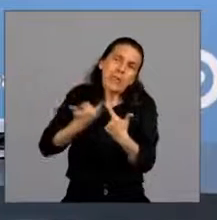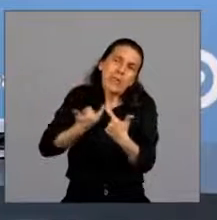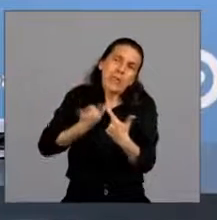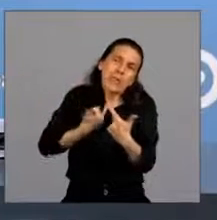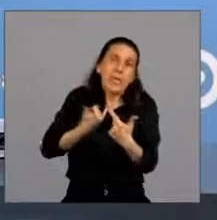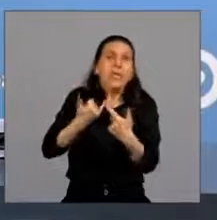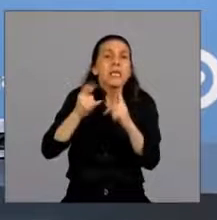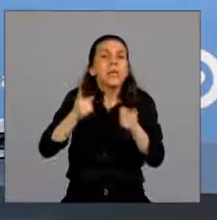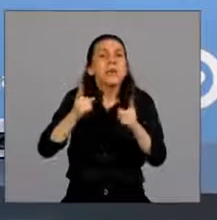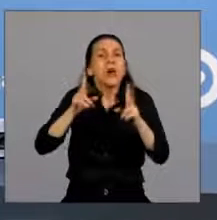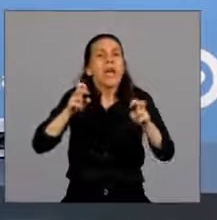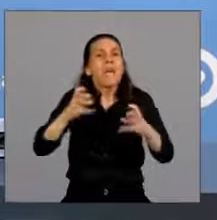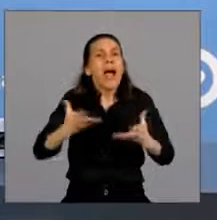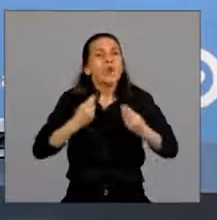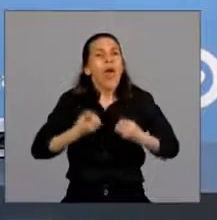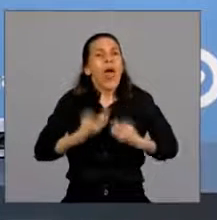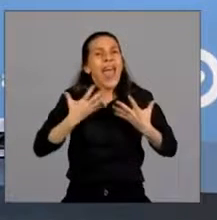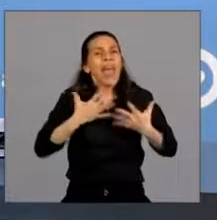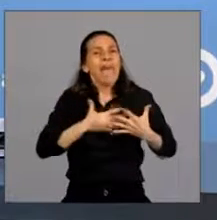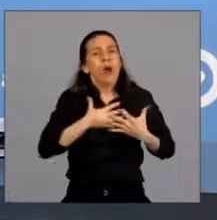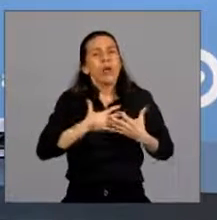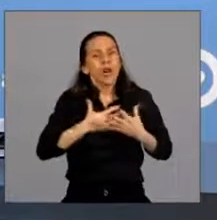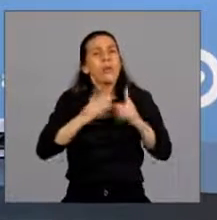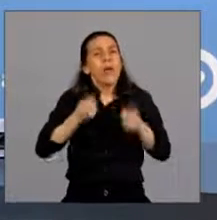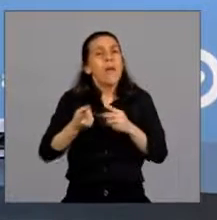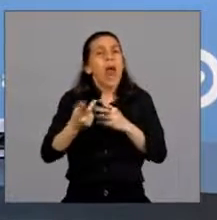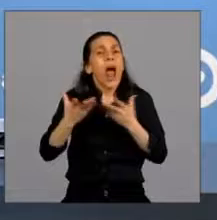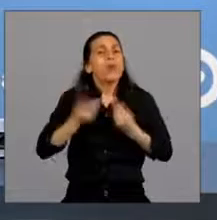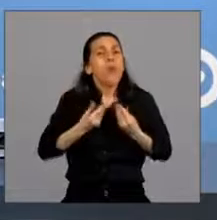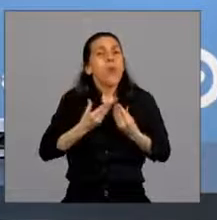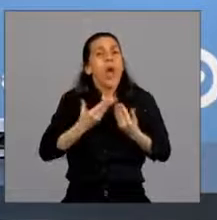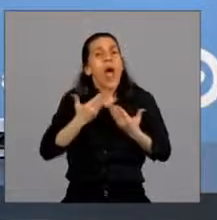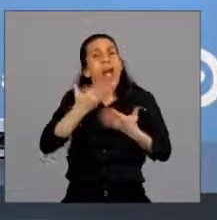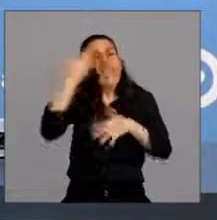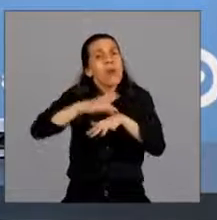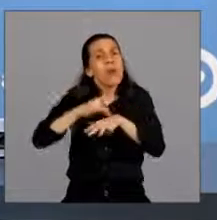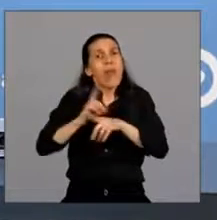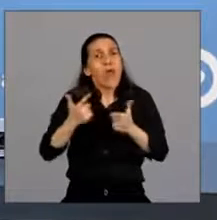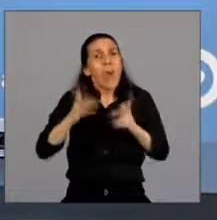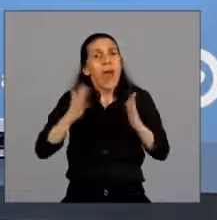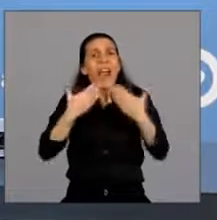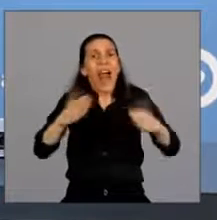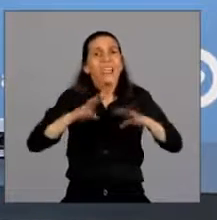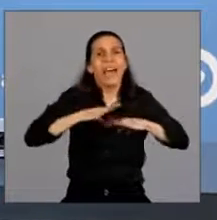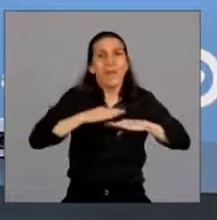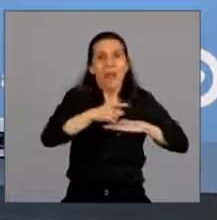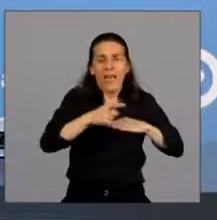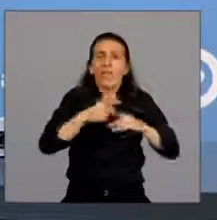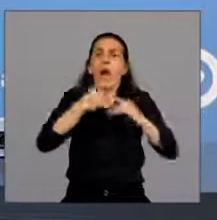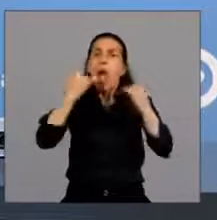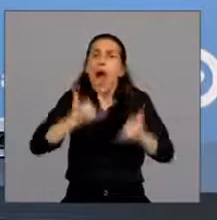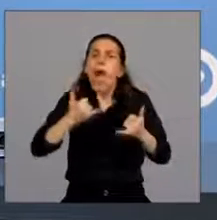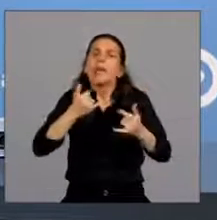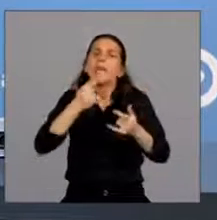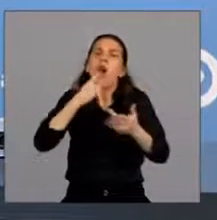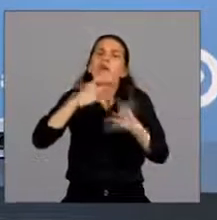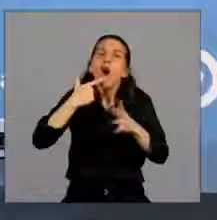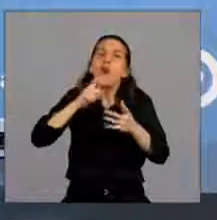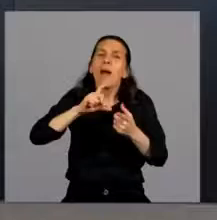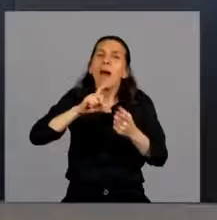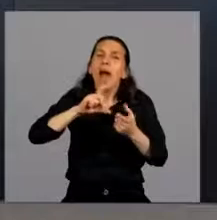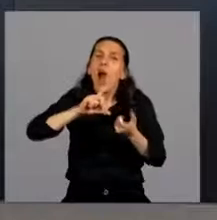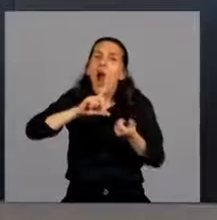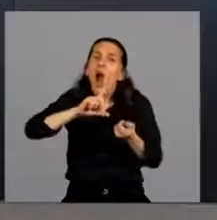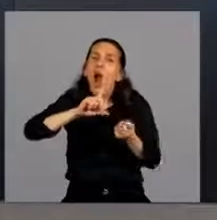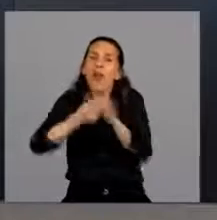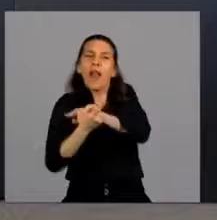bienestar emocional, sino también para prevenir enfermedades. Ahí lo que estamos viendo es hacer algo, llamémoslo contraturno, ¿no es cierto?